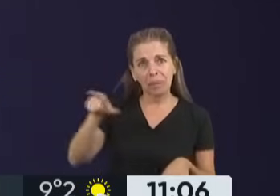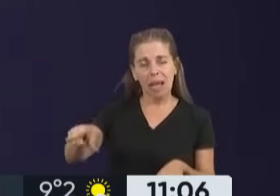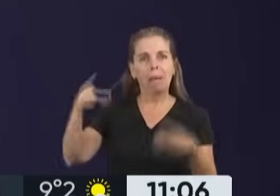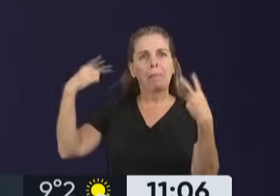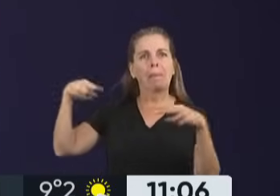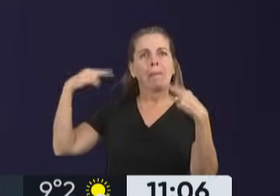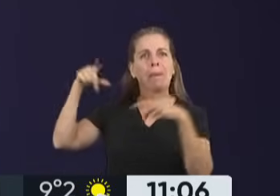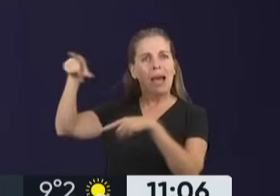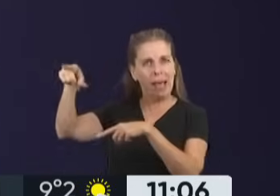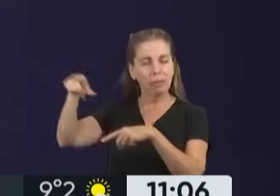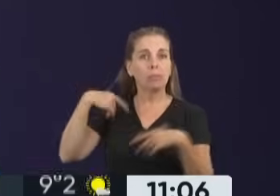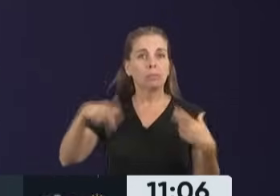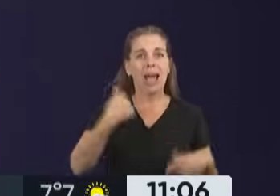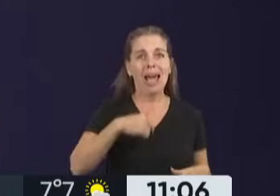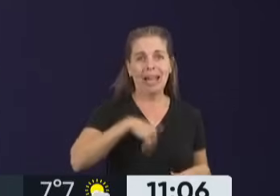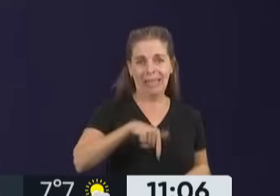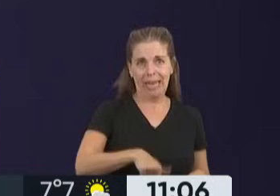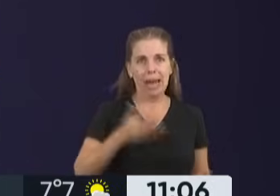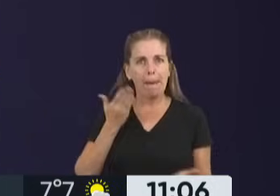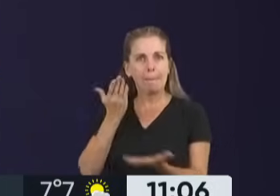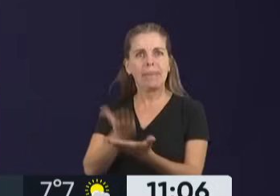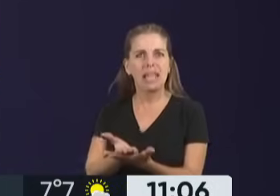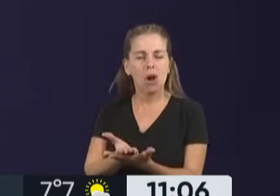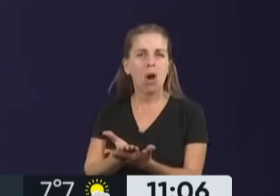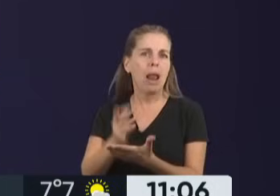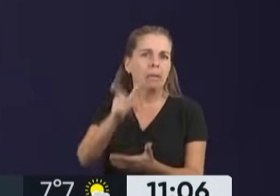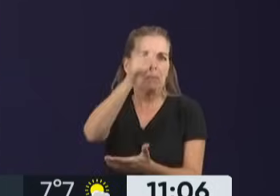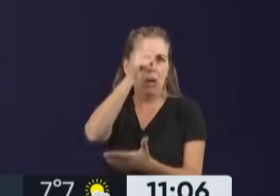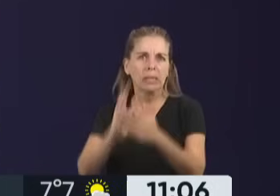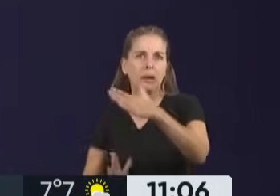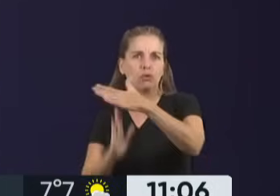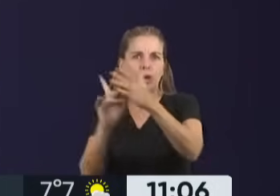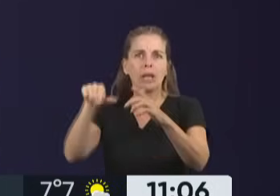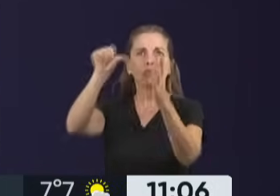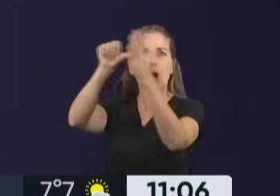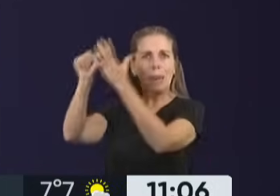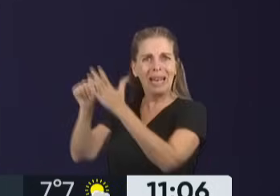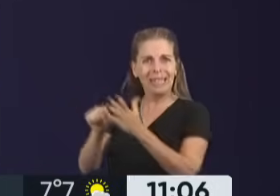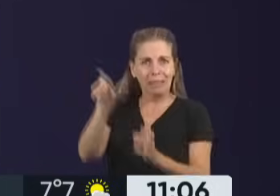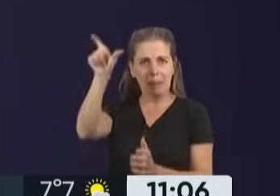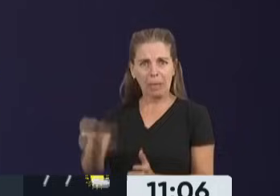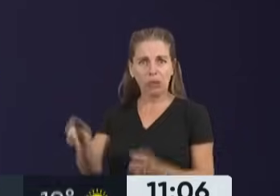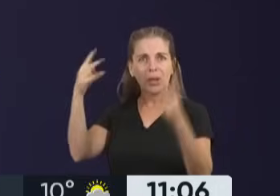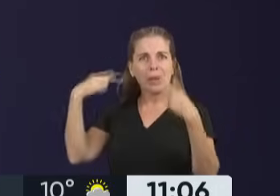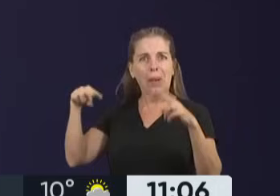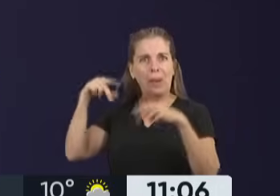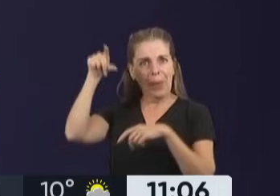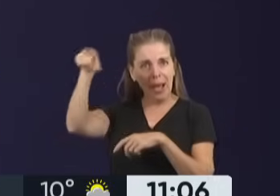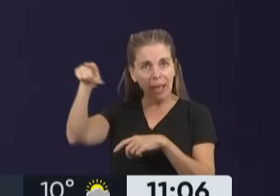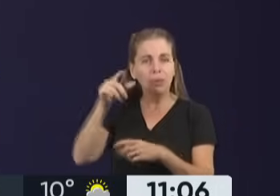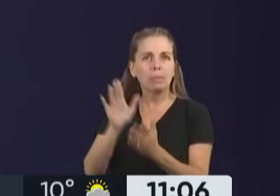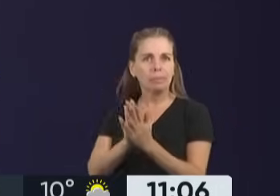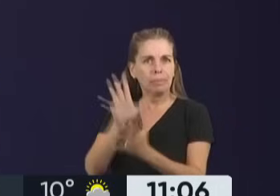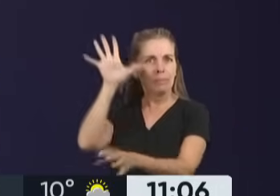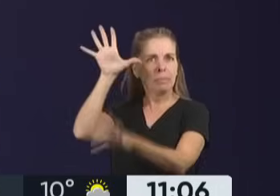las autoridades de los países por donde el funcionario está haciendo su gira la detención en